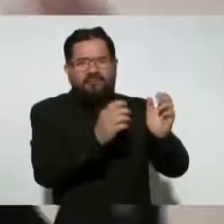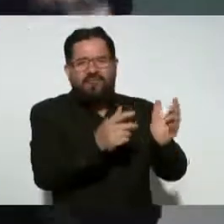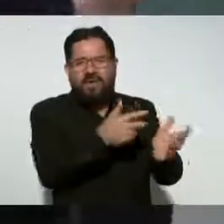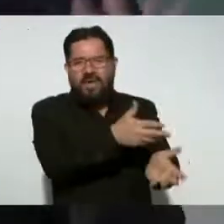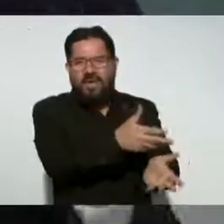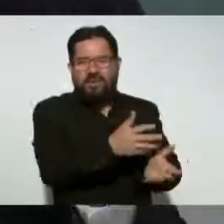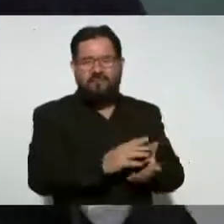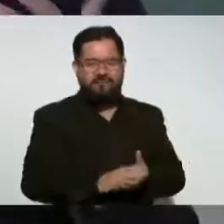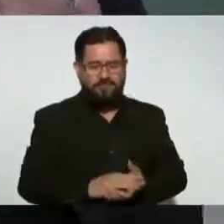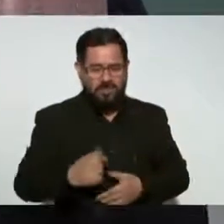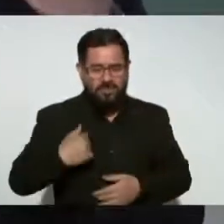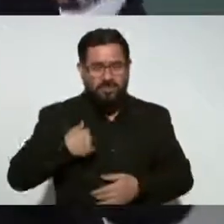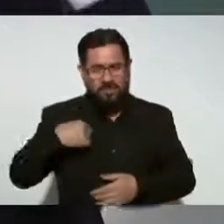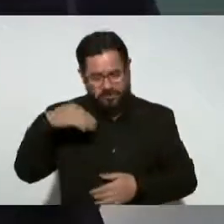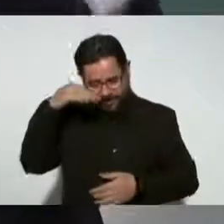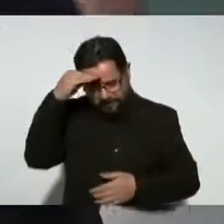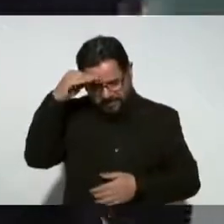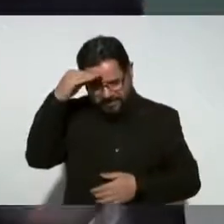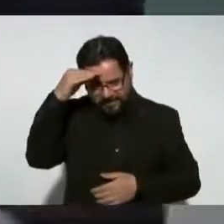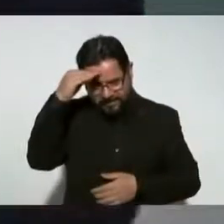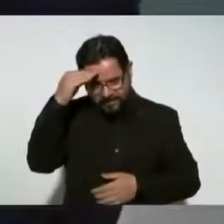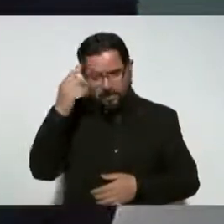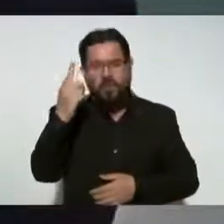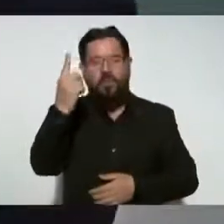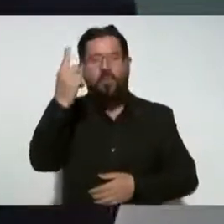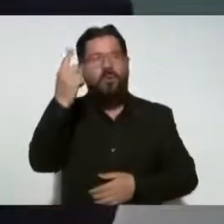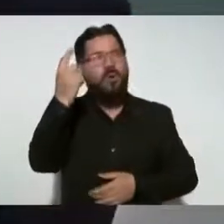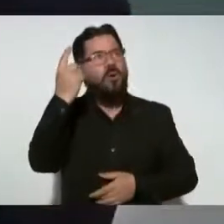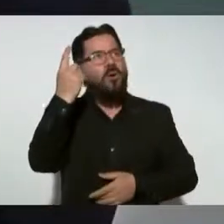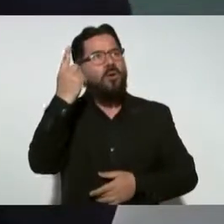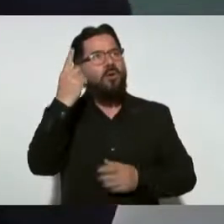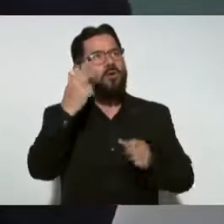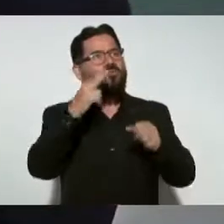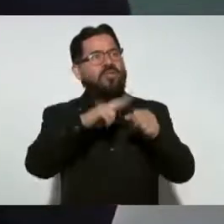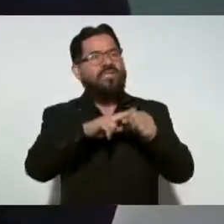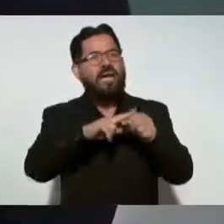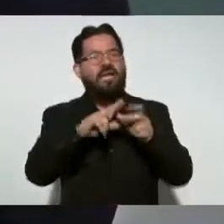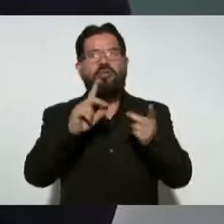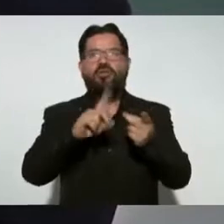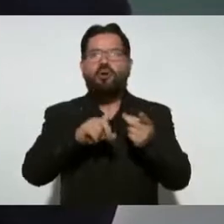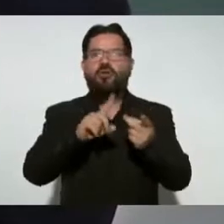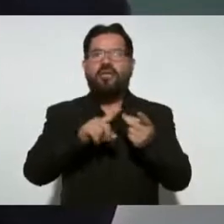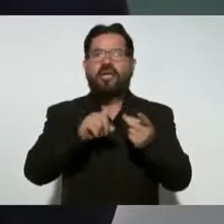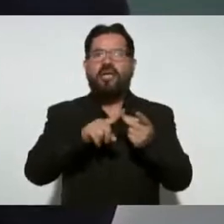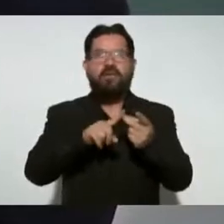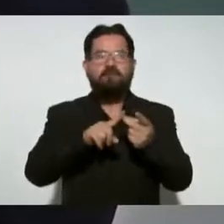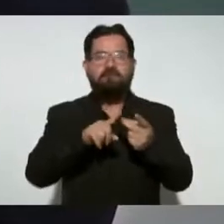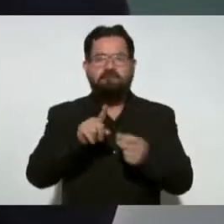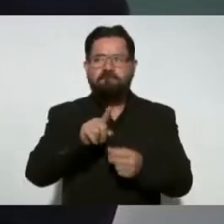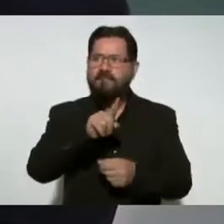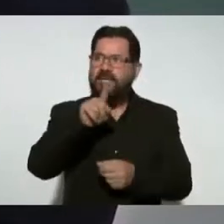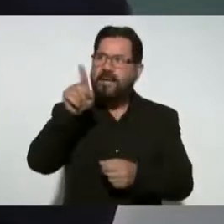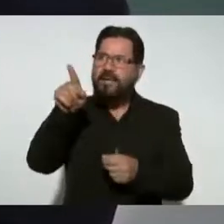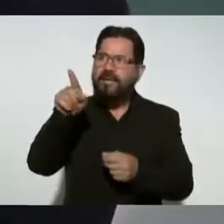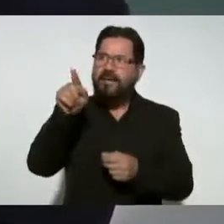en la cabeza lo de un hospital que se inició